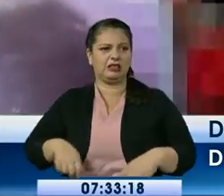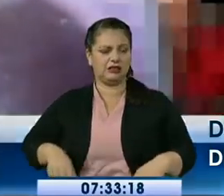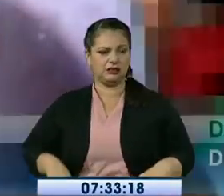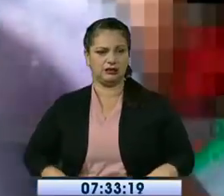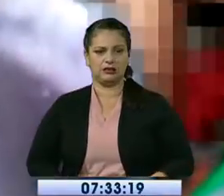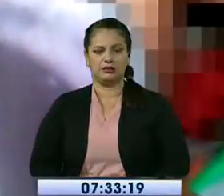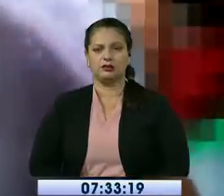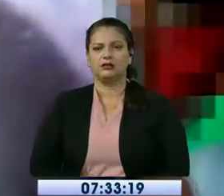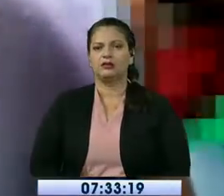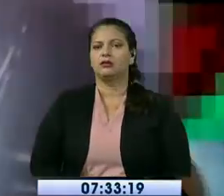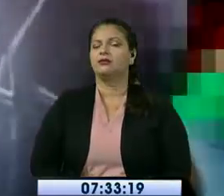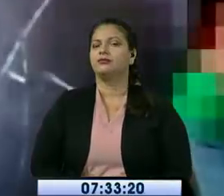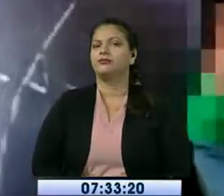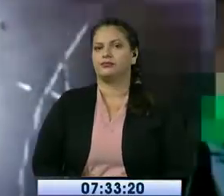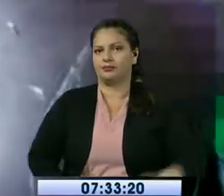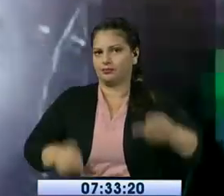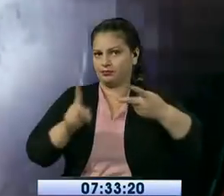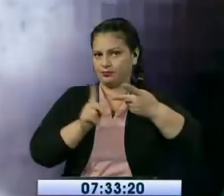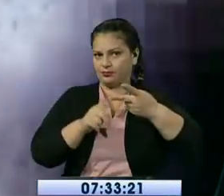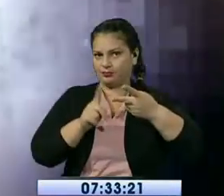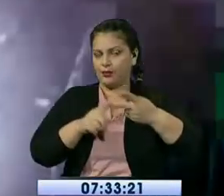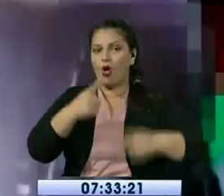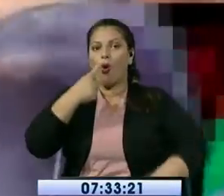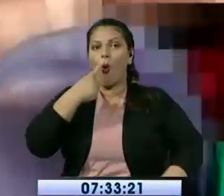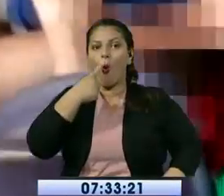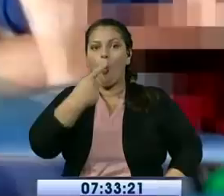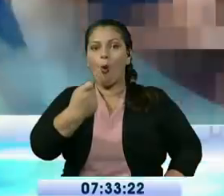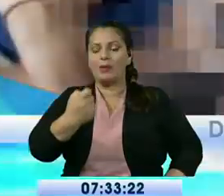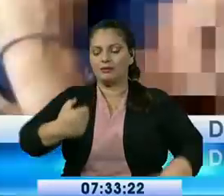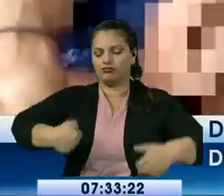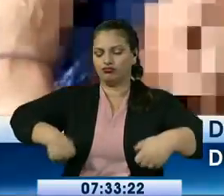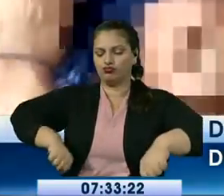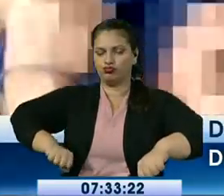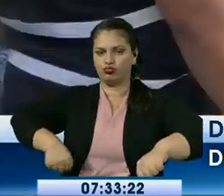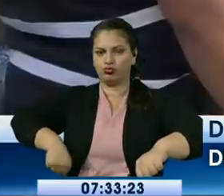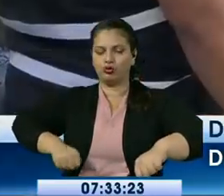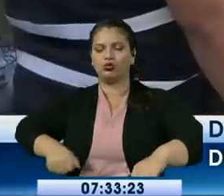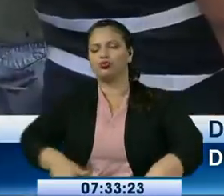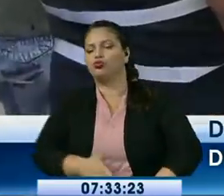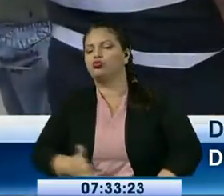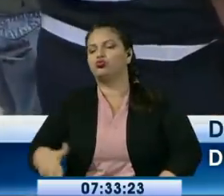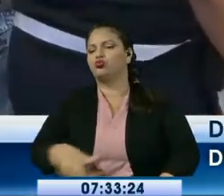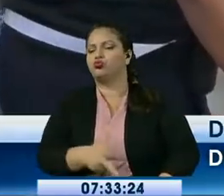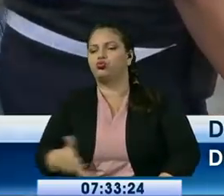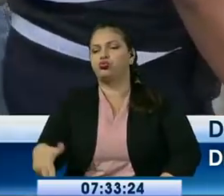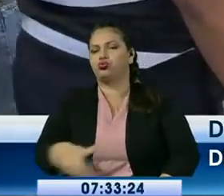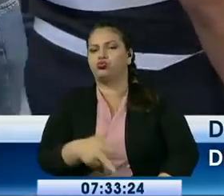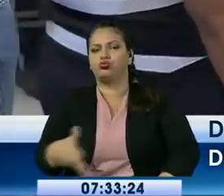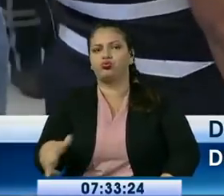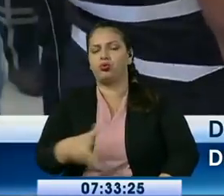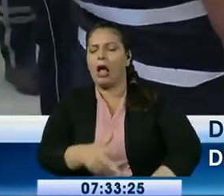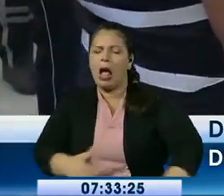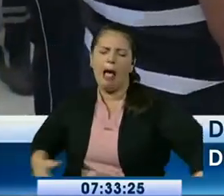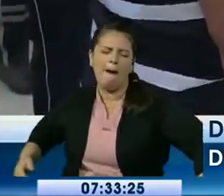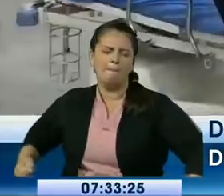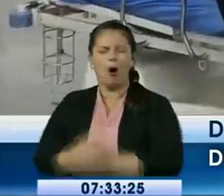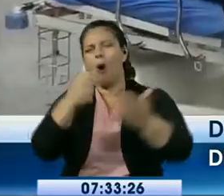El otro accidente, un motociclista murió en la vía Puerto Viejo Crucita. El hombre tras el impacto quedó tendido en la vía.